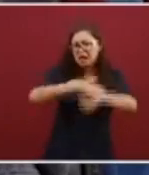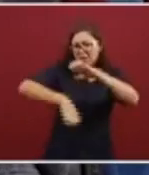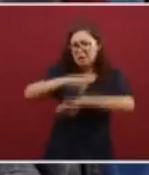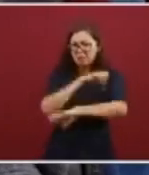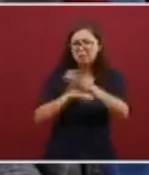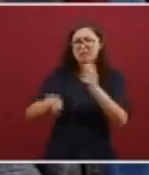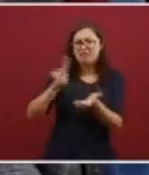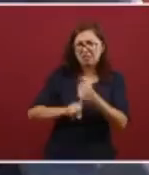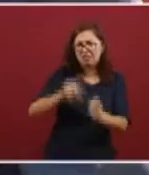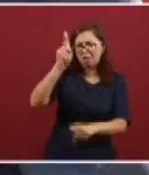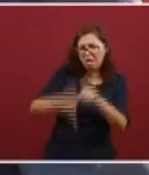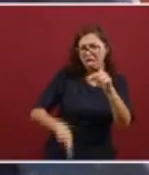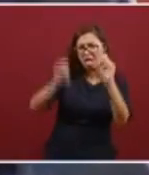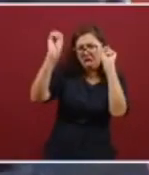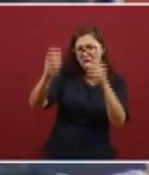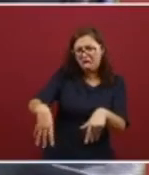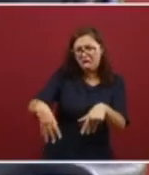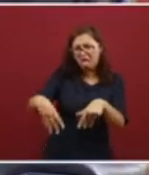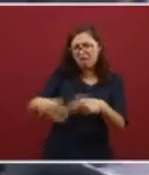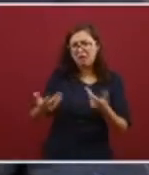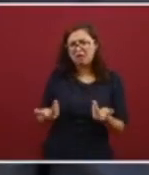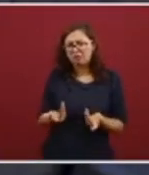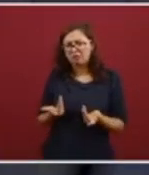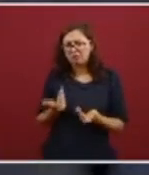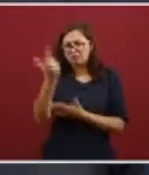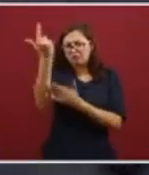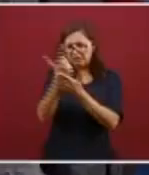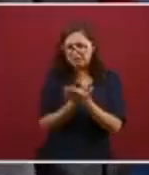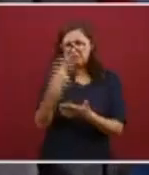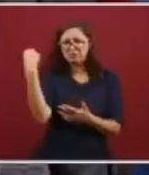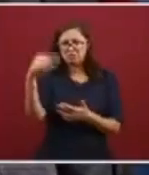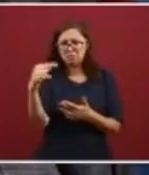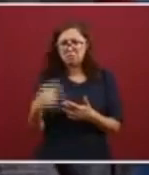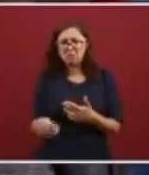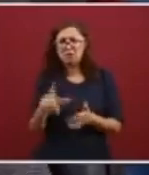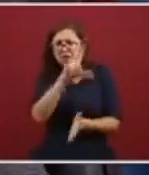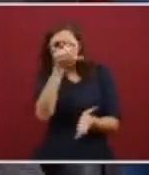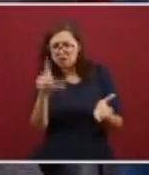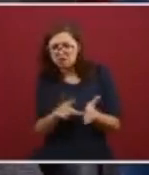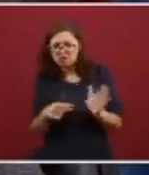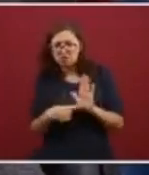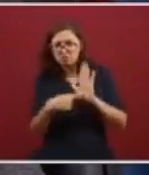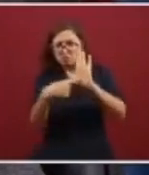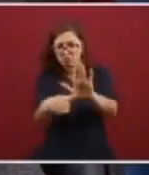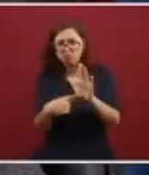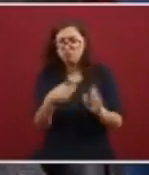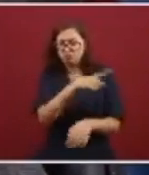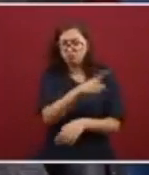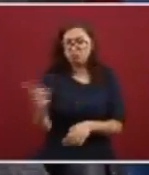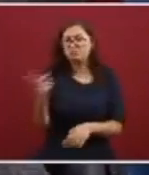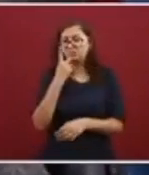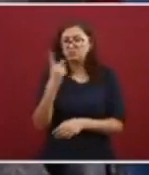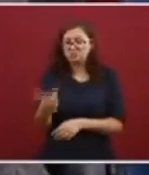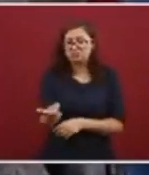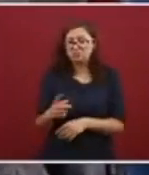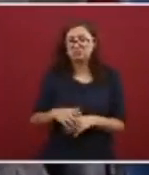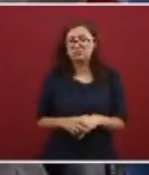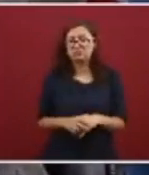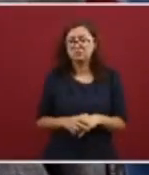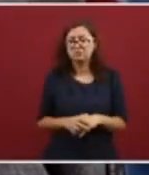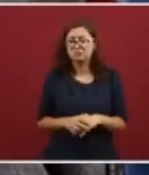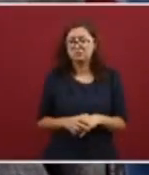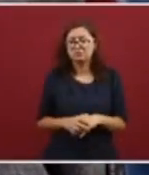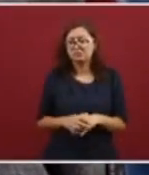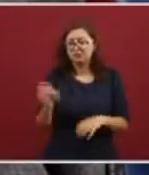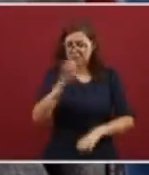involucradas en estas obras tiradas para, digamos, como lección de lo que usted ha dicho de que cero